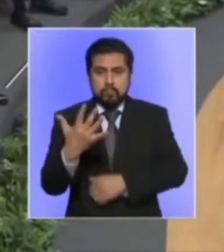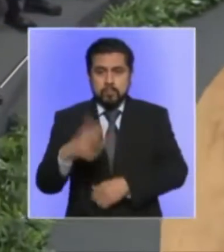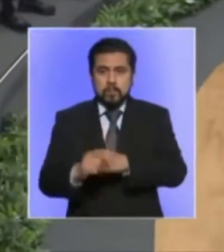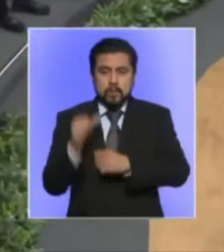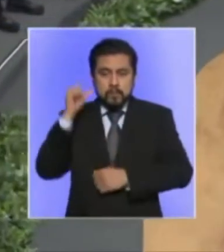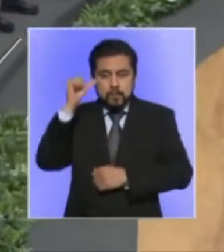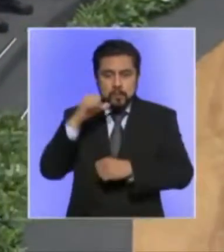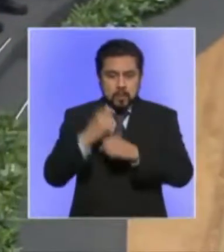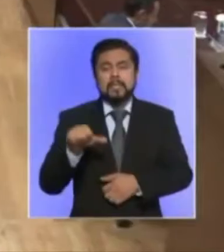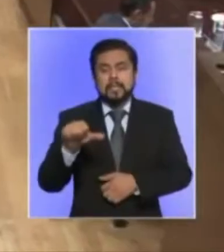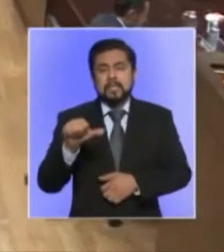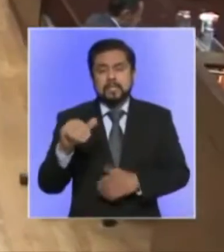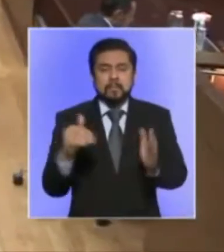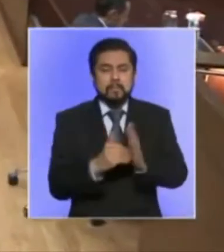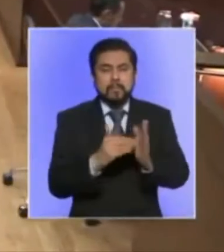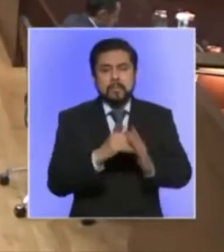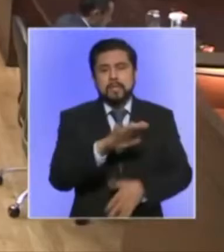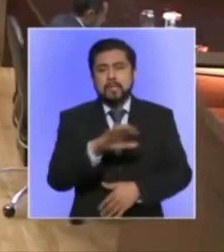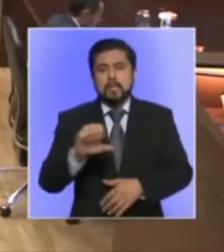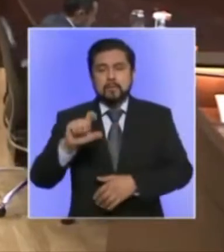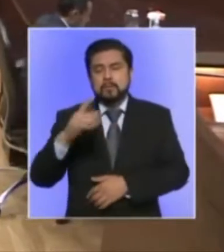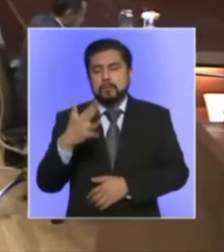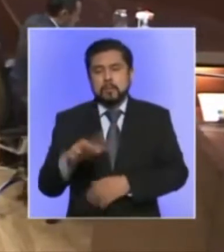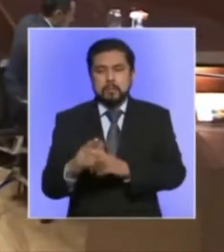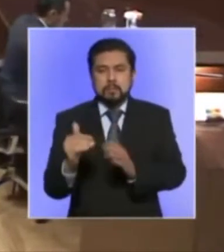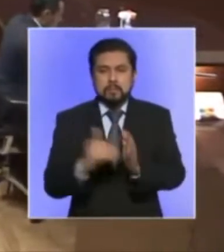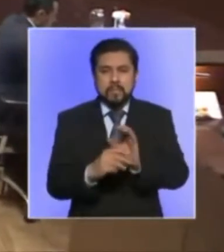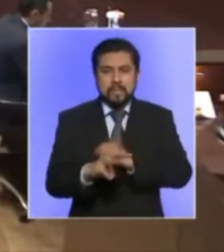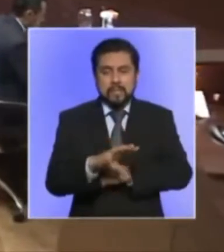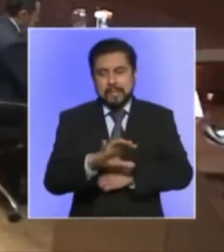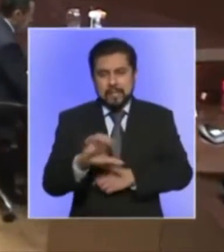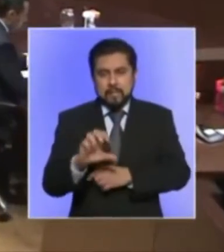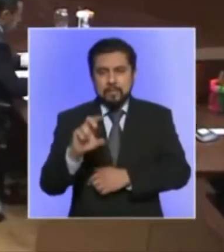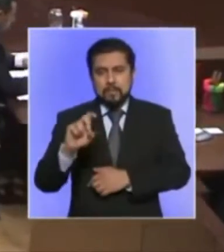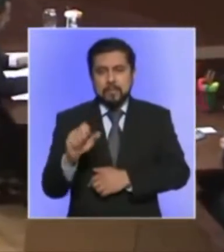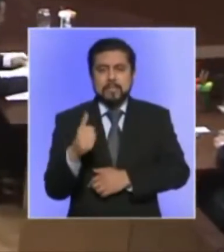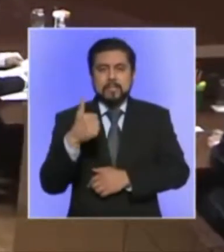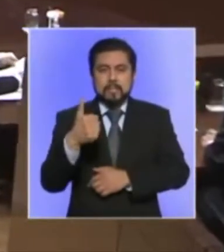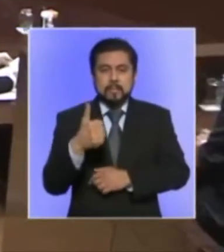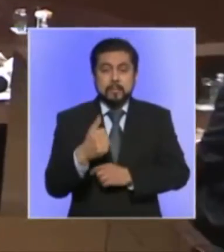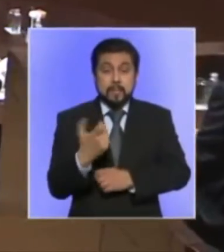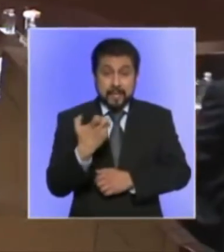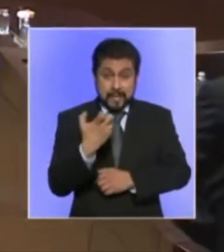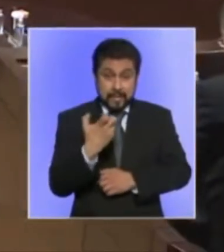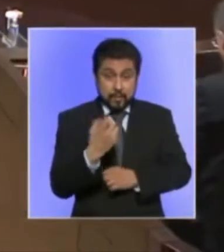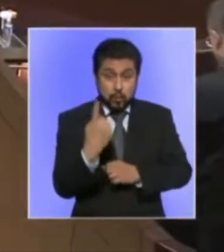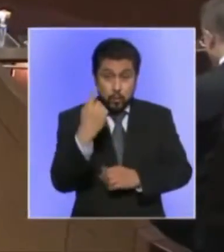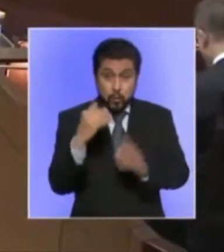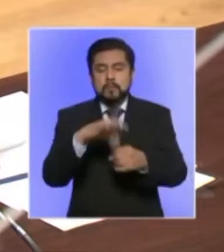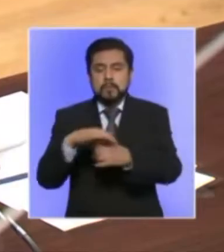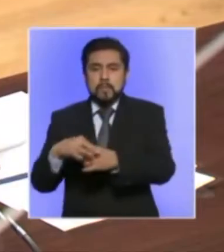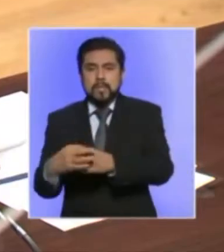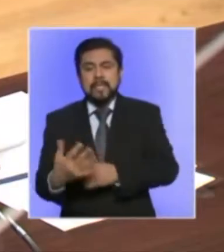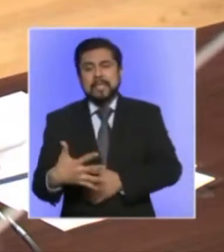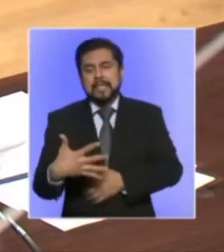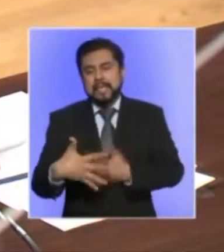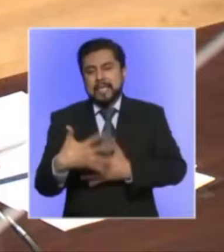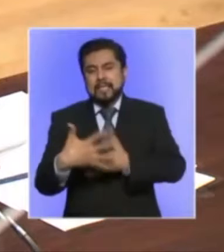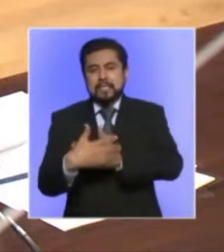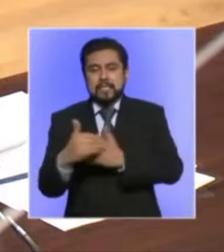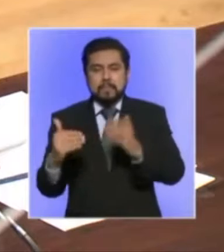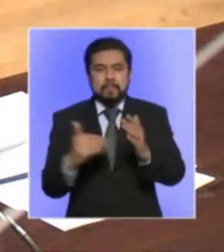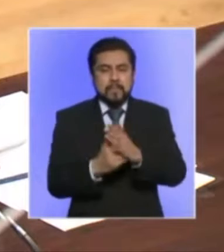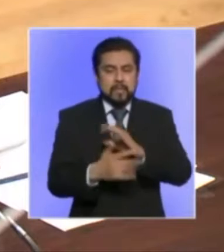gobernación adán augusto lópez hernández el presidente del instituto nacional electoral lorenzo córdova y el presidente de la suprema